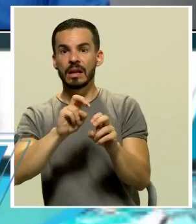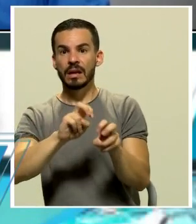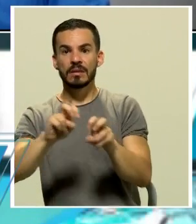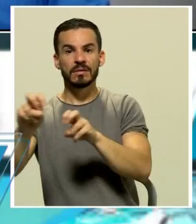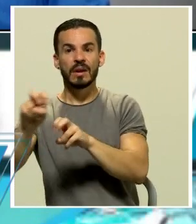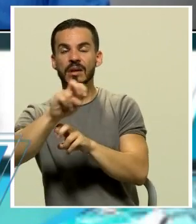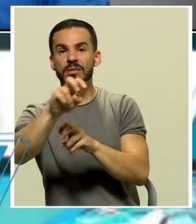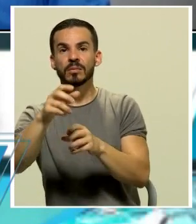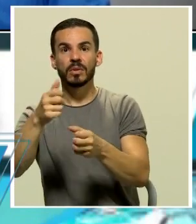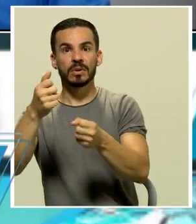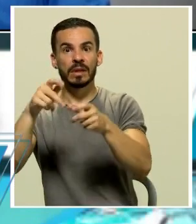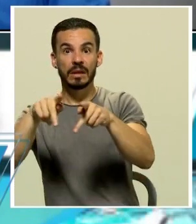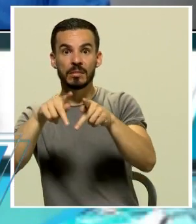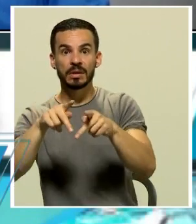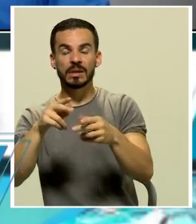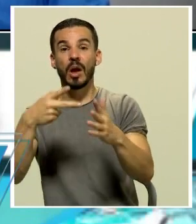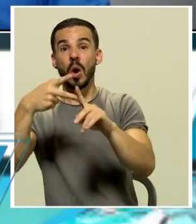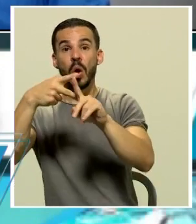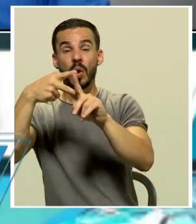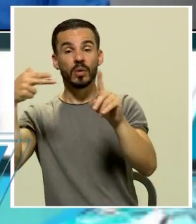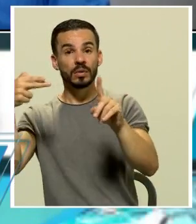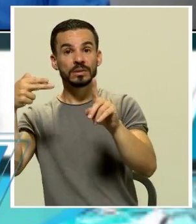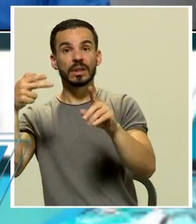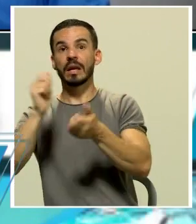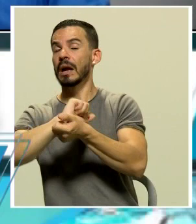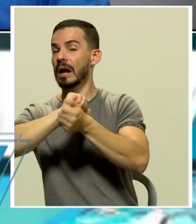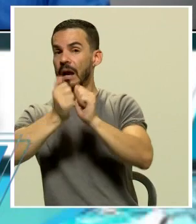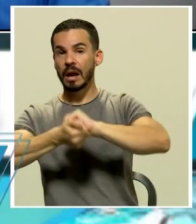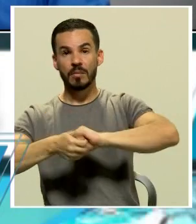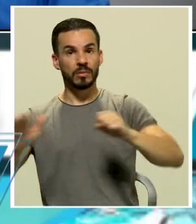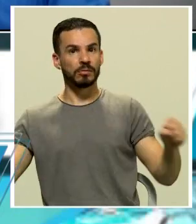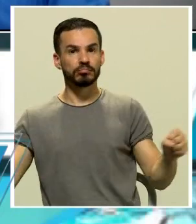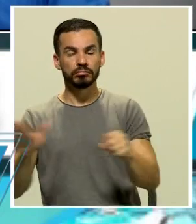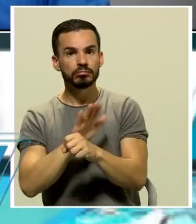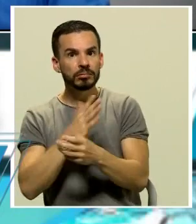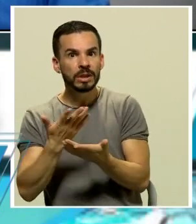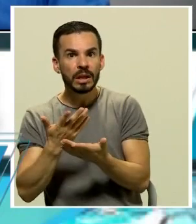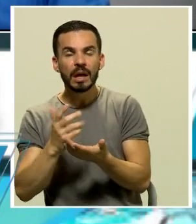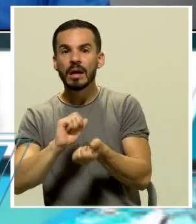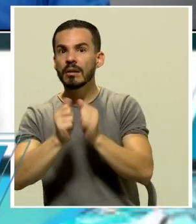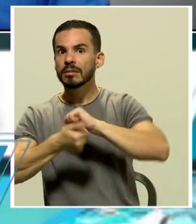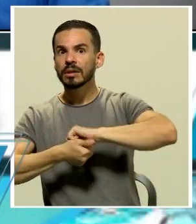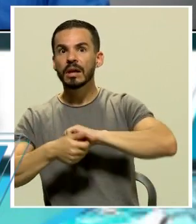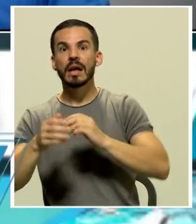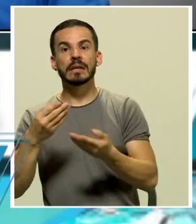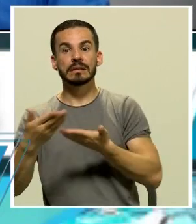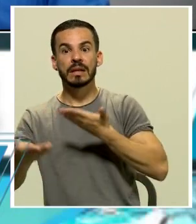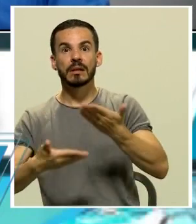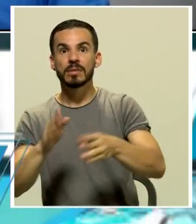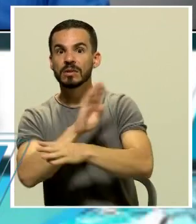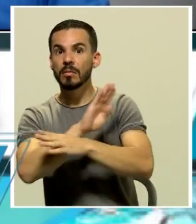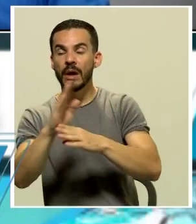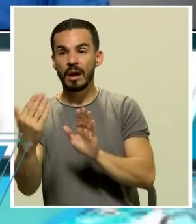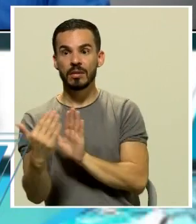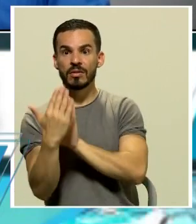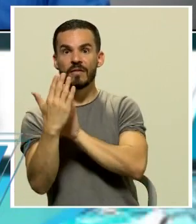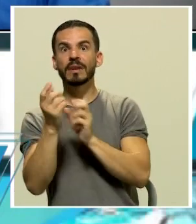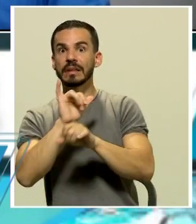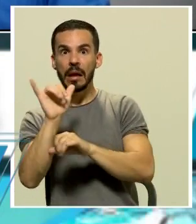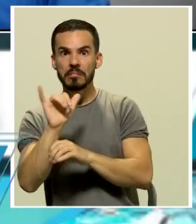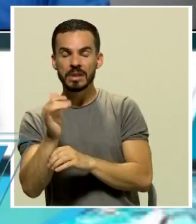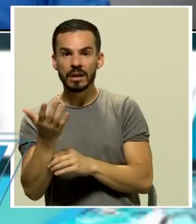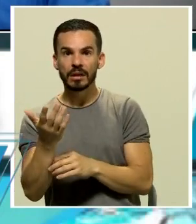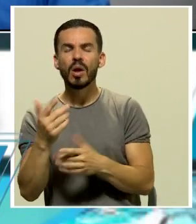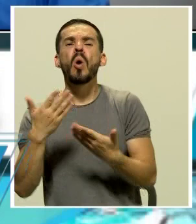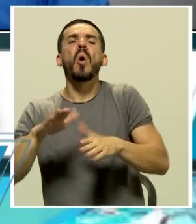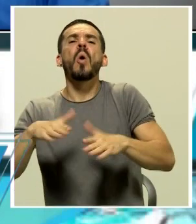se ha transformado. La hotelería cambió completamente. Los servicios bancarios cara a cara.